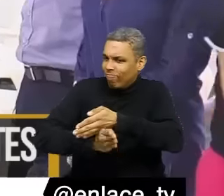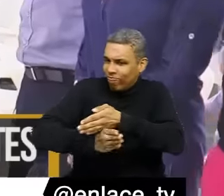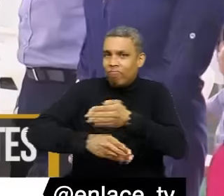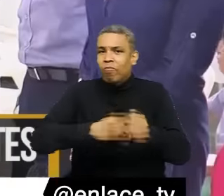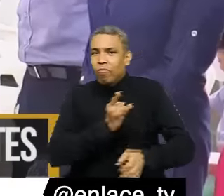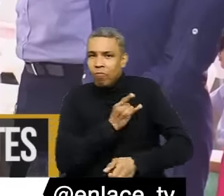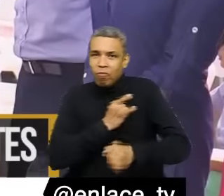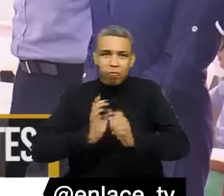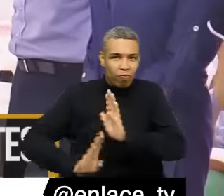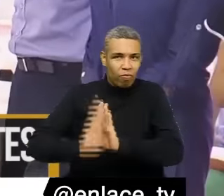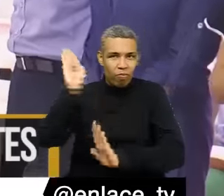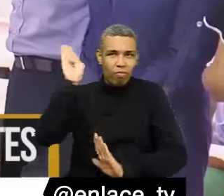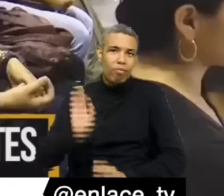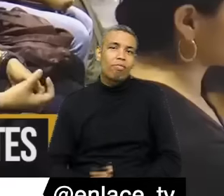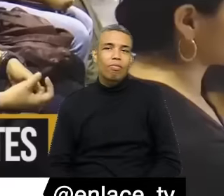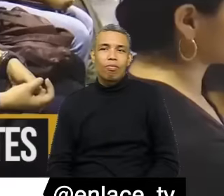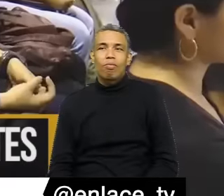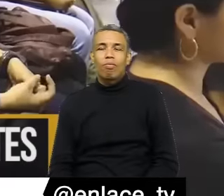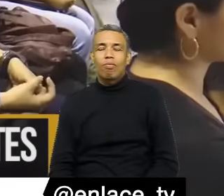adelante.